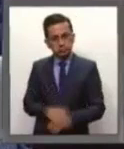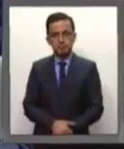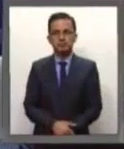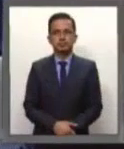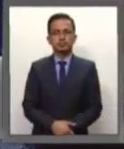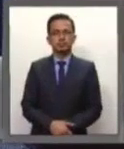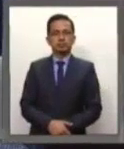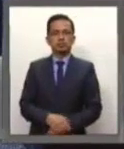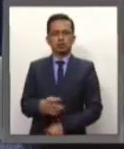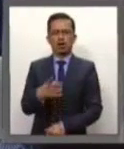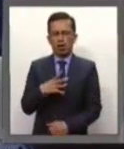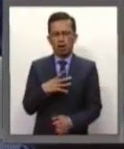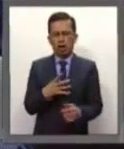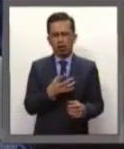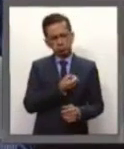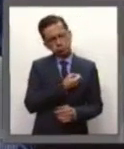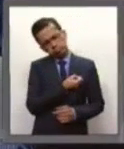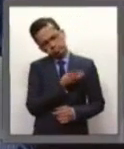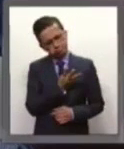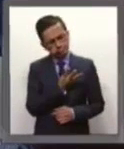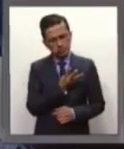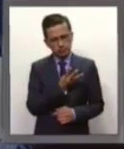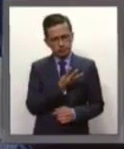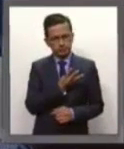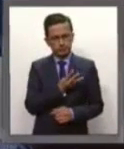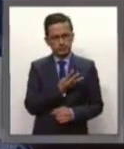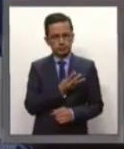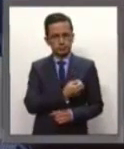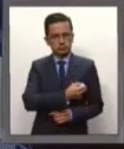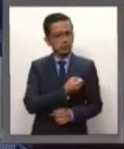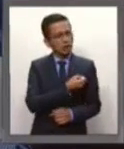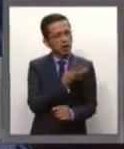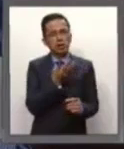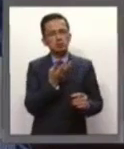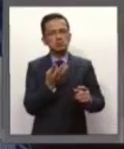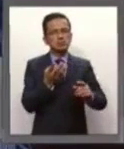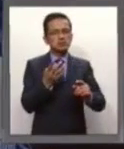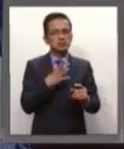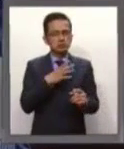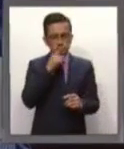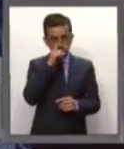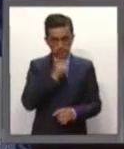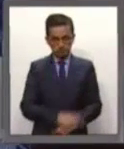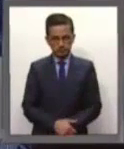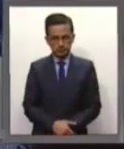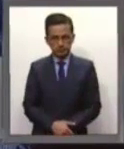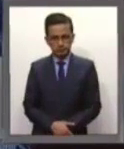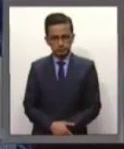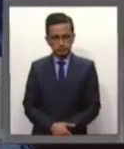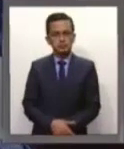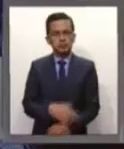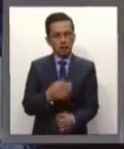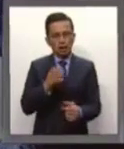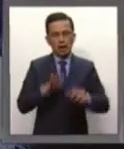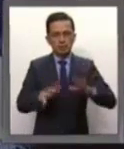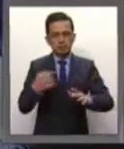Tenemos varios casos donde se ha tratado de hacer